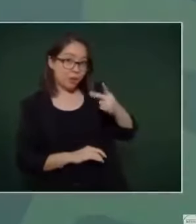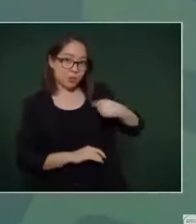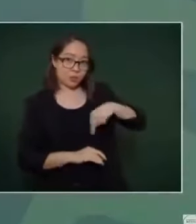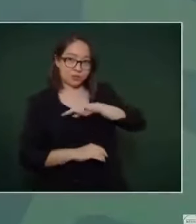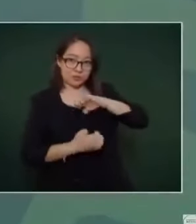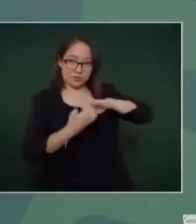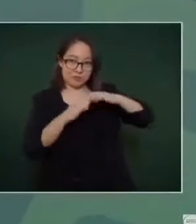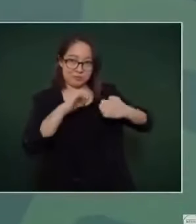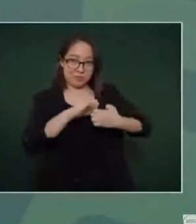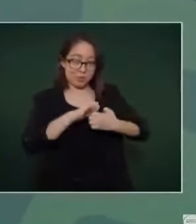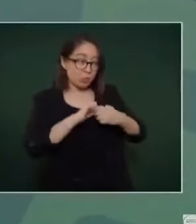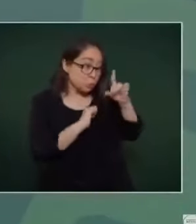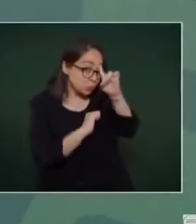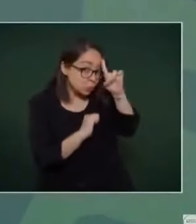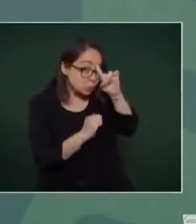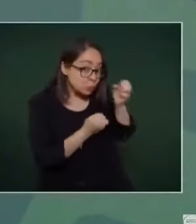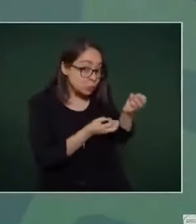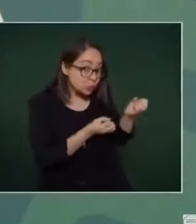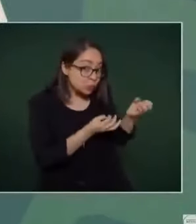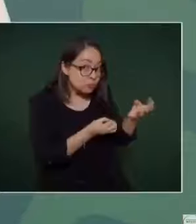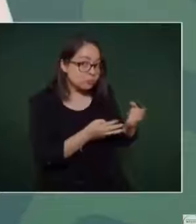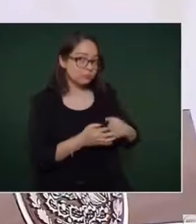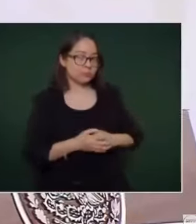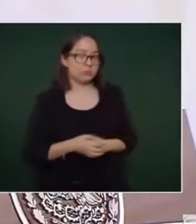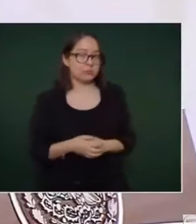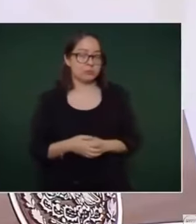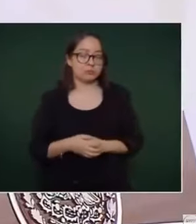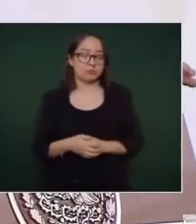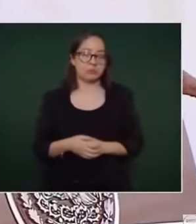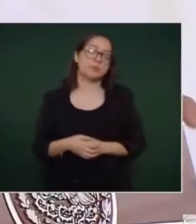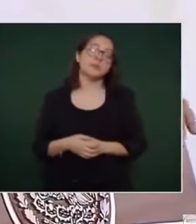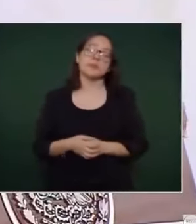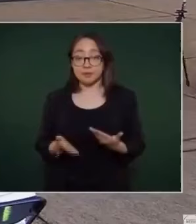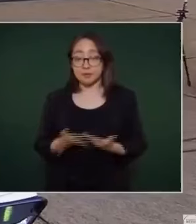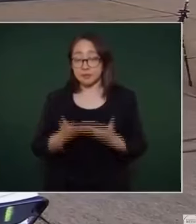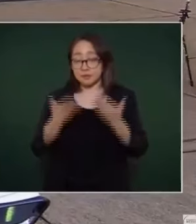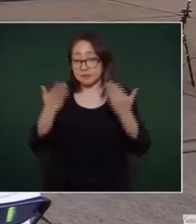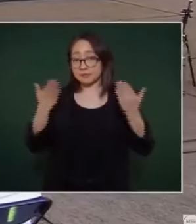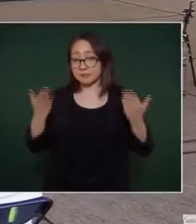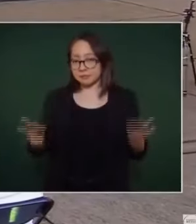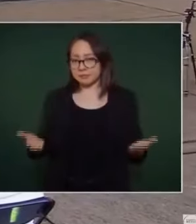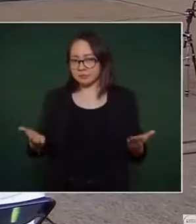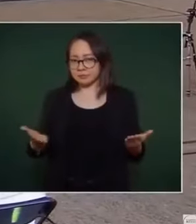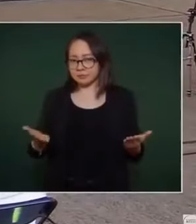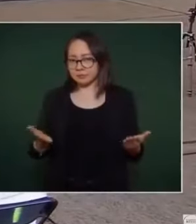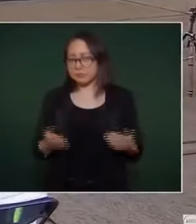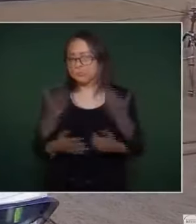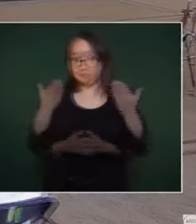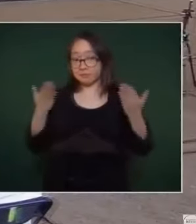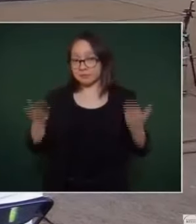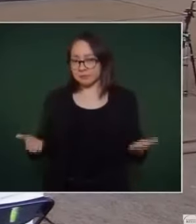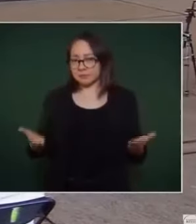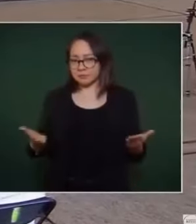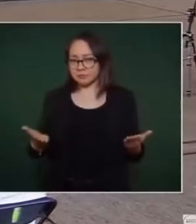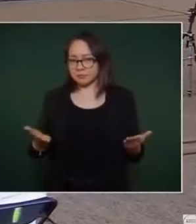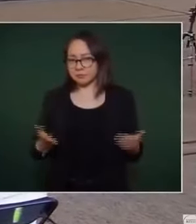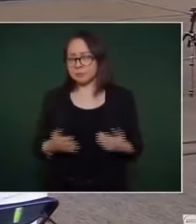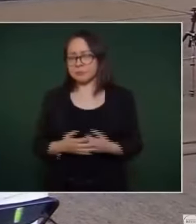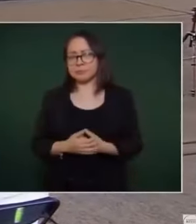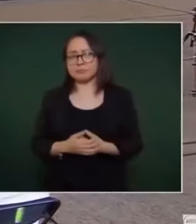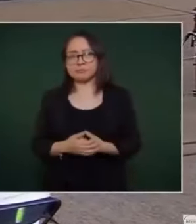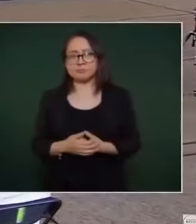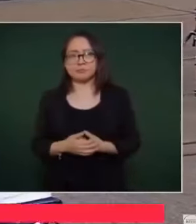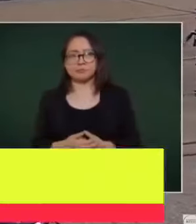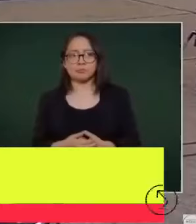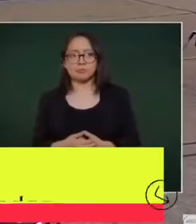de difamaciones, la derecha es la derecha, unida en un solo bando. Supe que